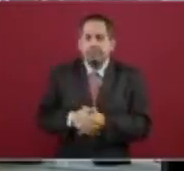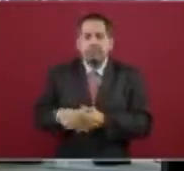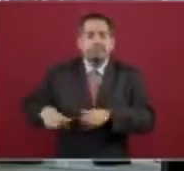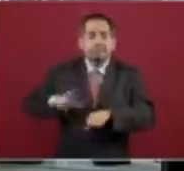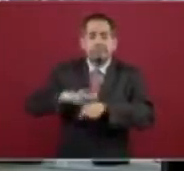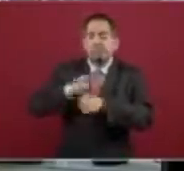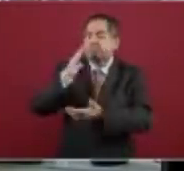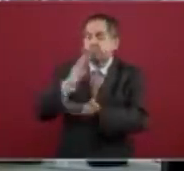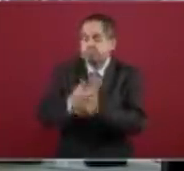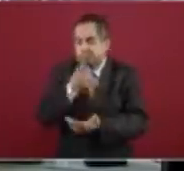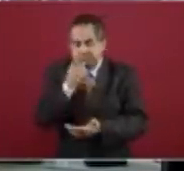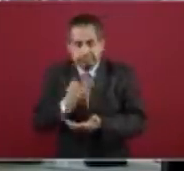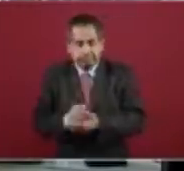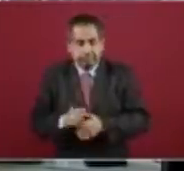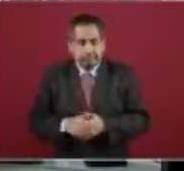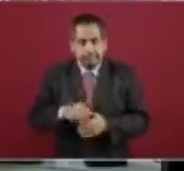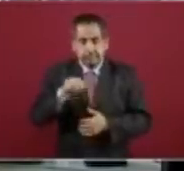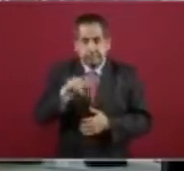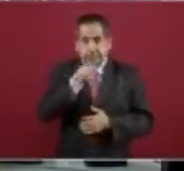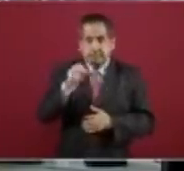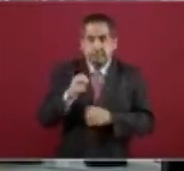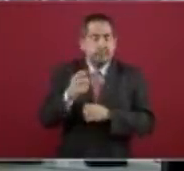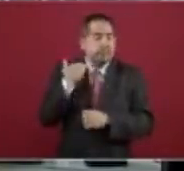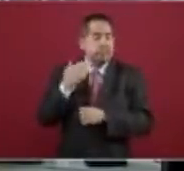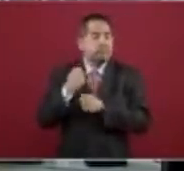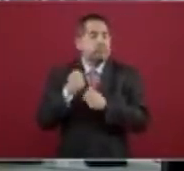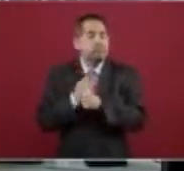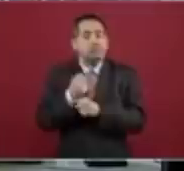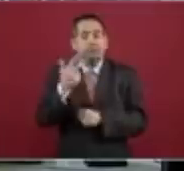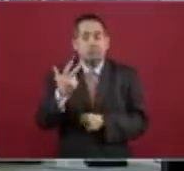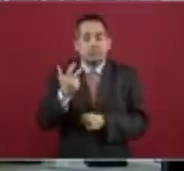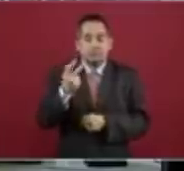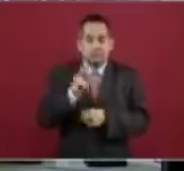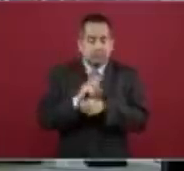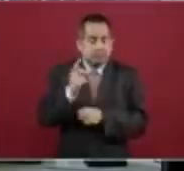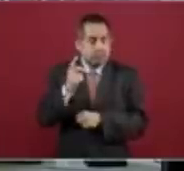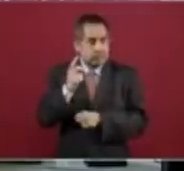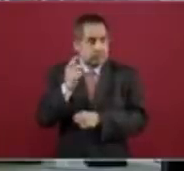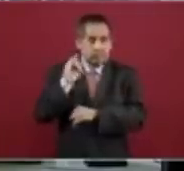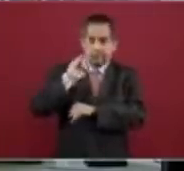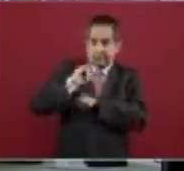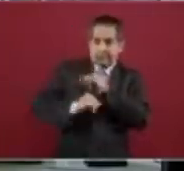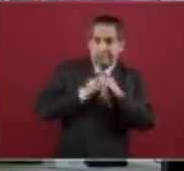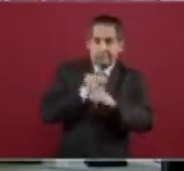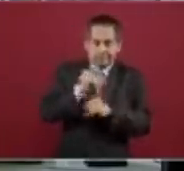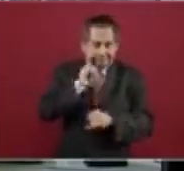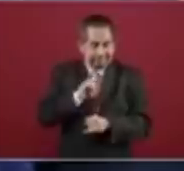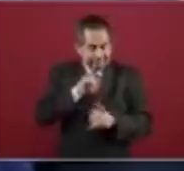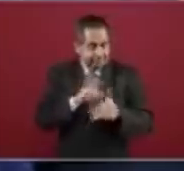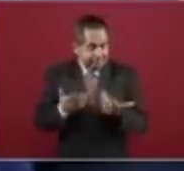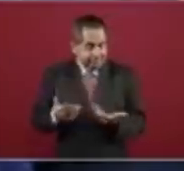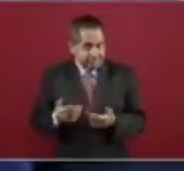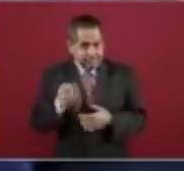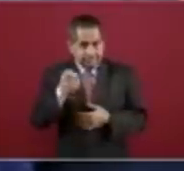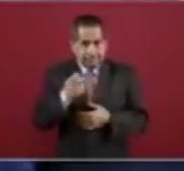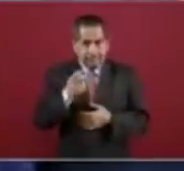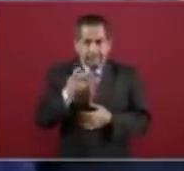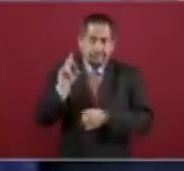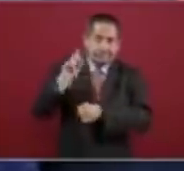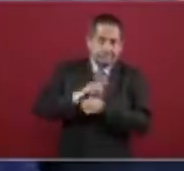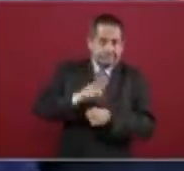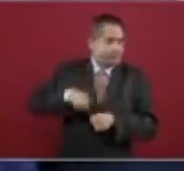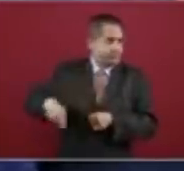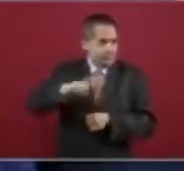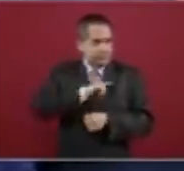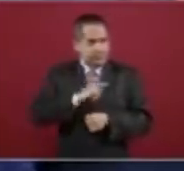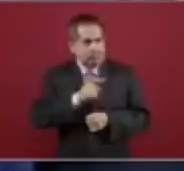gobernador. En marzo, el pasado día 8, Día Internacional de la Mujer, que debería ser, yo creo que el Día de la Humanidad, porque todos nacimos